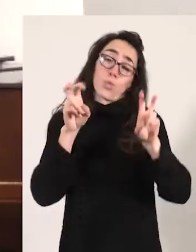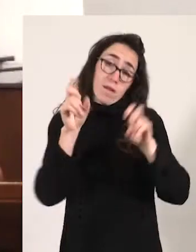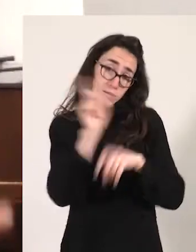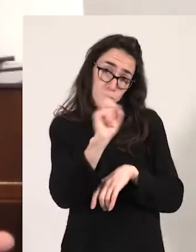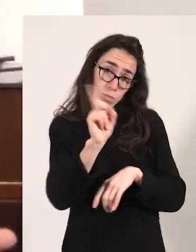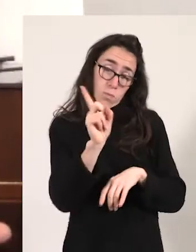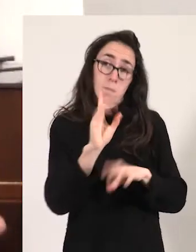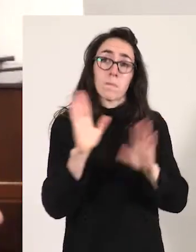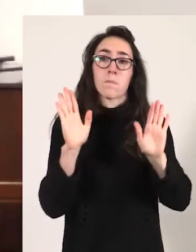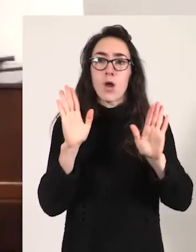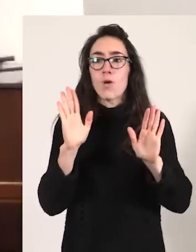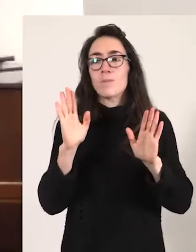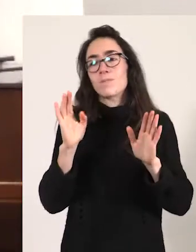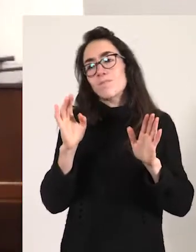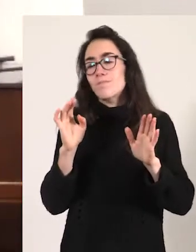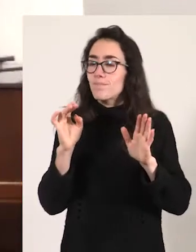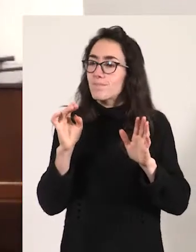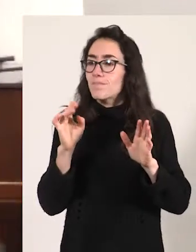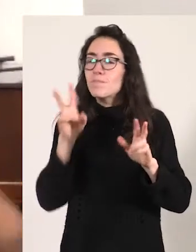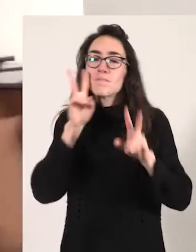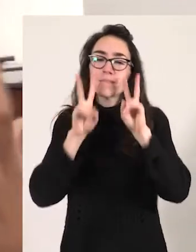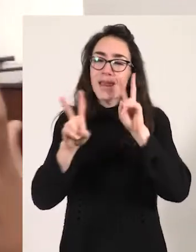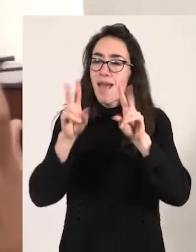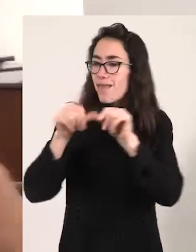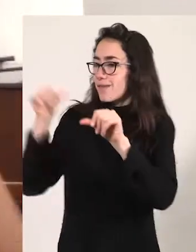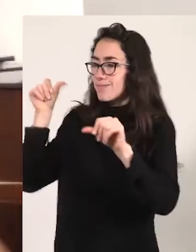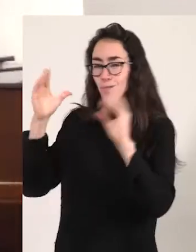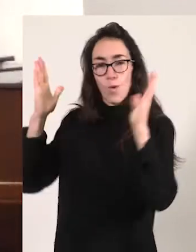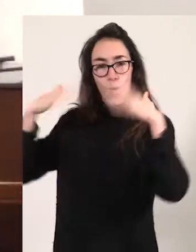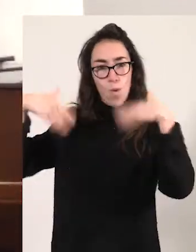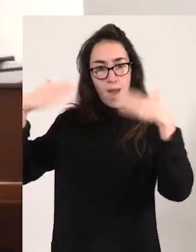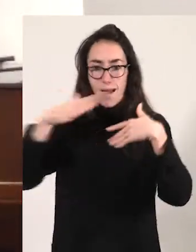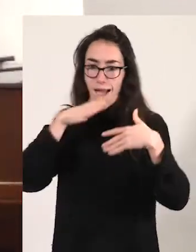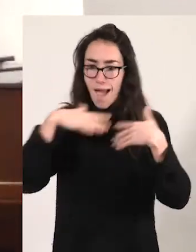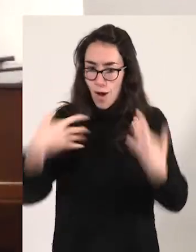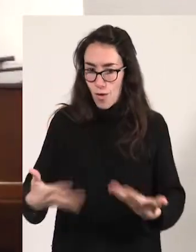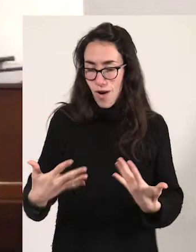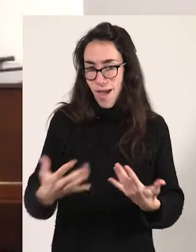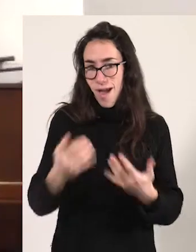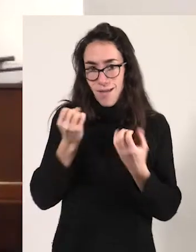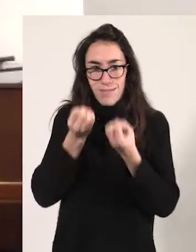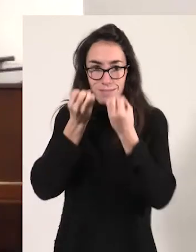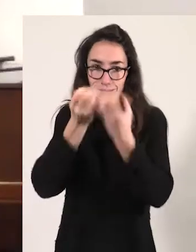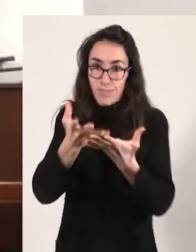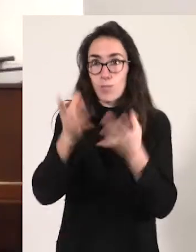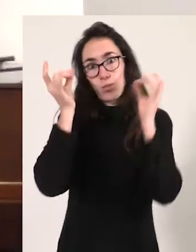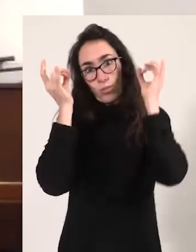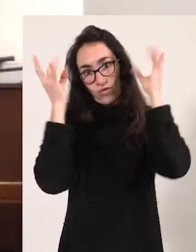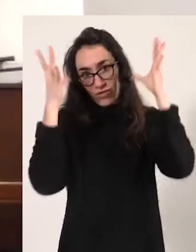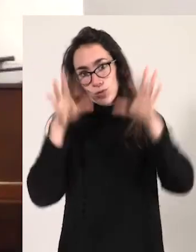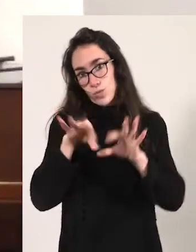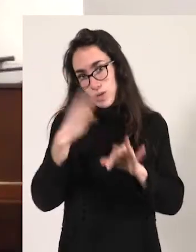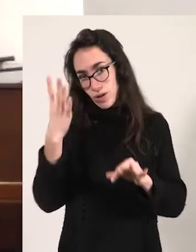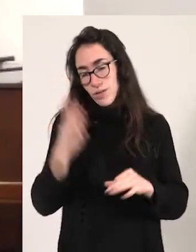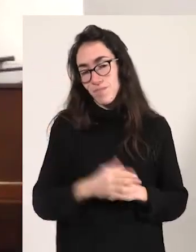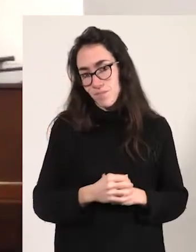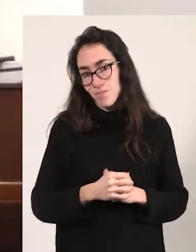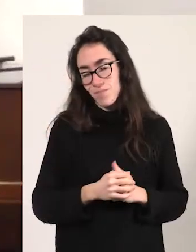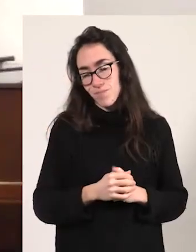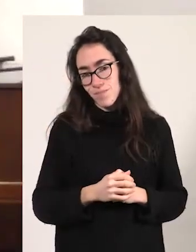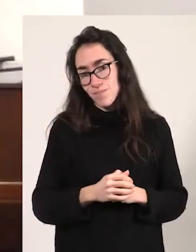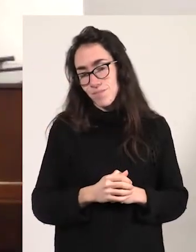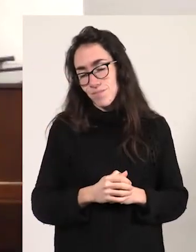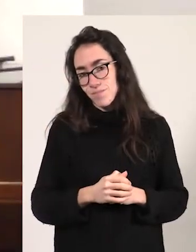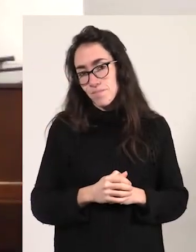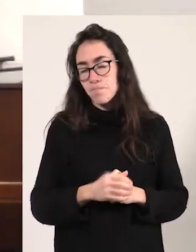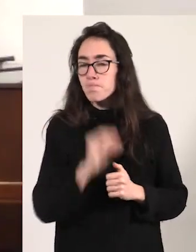Bueno, no somos nuevas voces, pero miradas que tradicionalmente no han estado es importante y está sucediendo ya, por